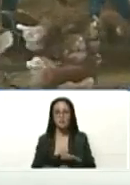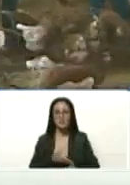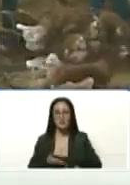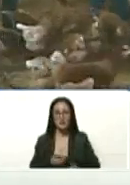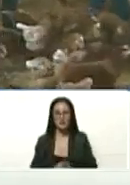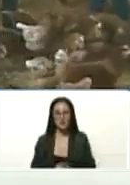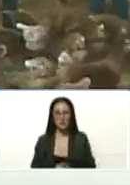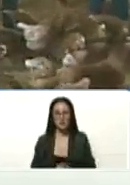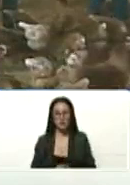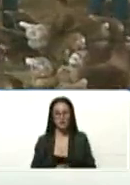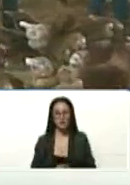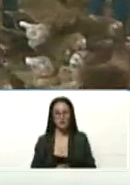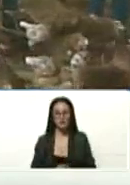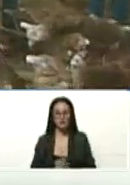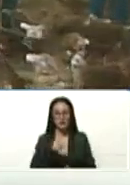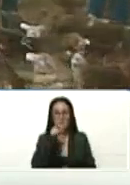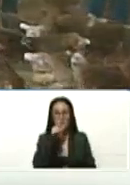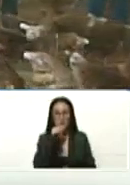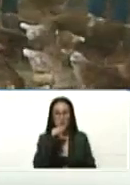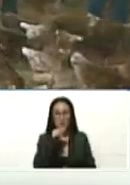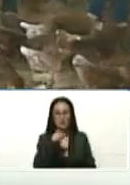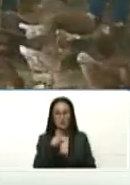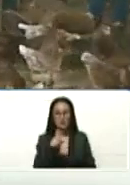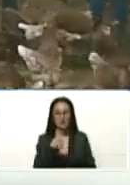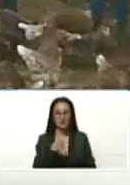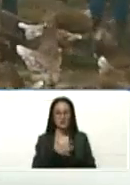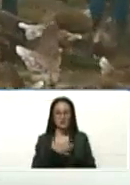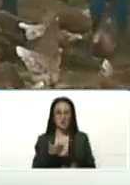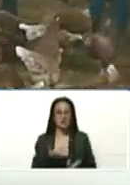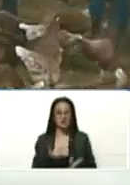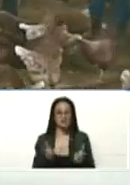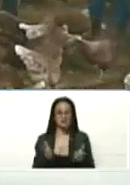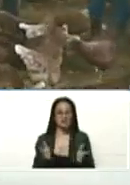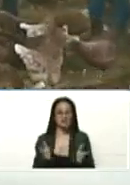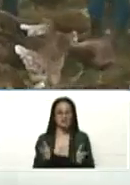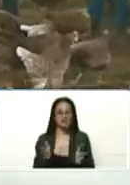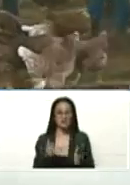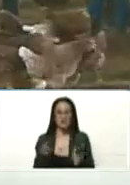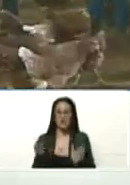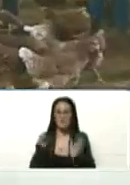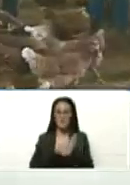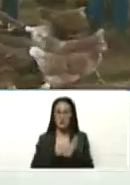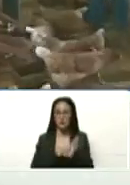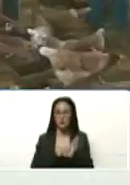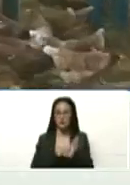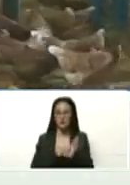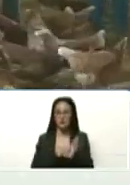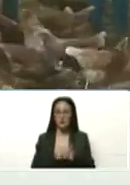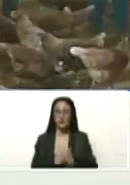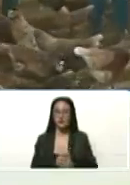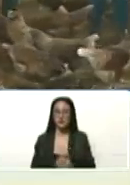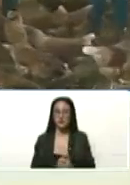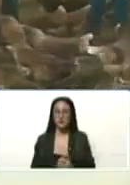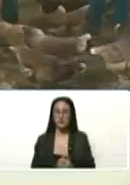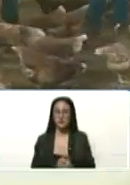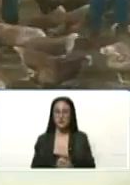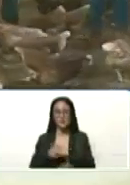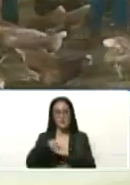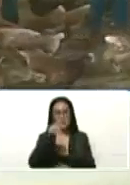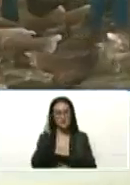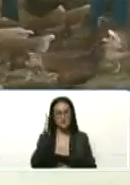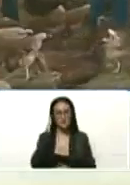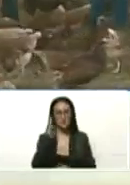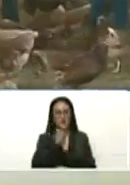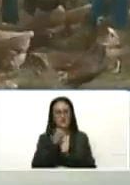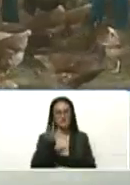y de pollos de engorde, presidente, que pudiésemos en este caso allí ya colocar ministro Castro, y que usted sabe muy bien que, bueno, en